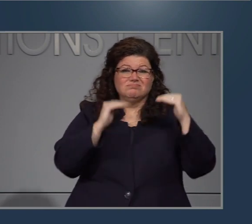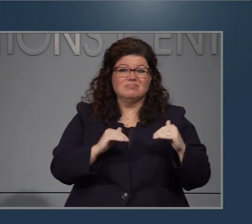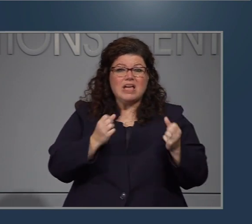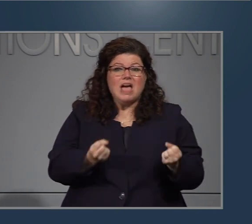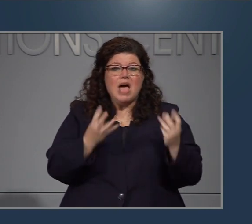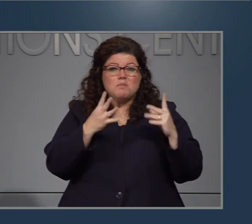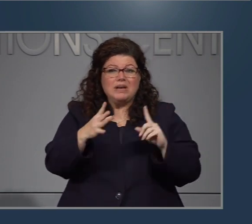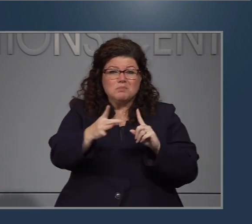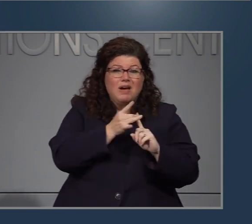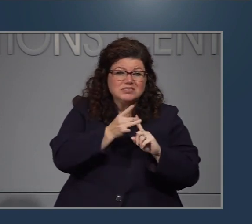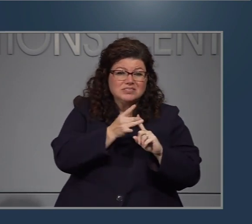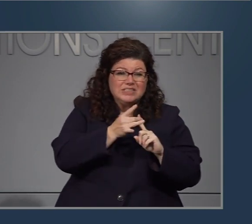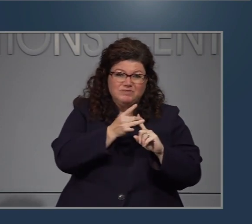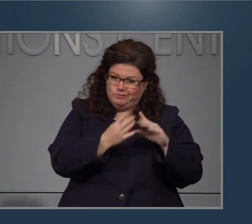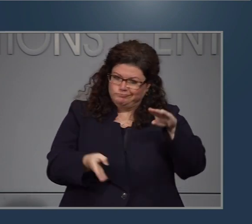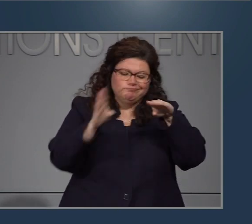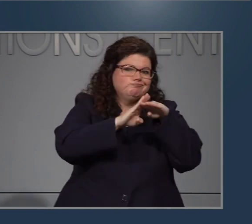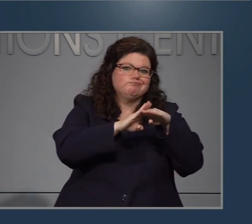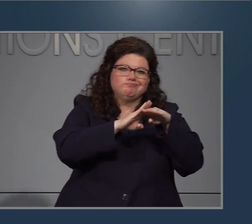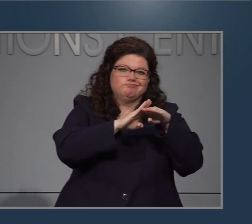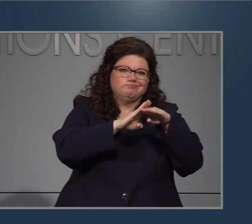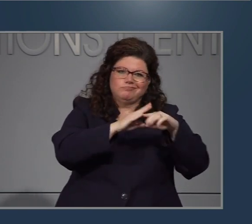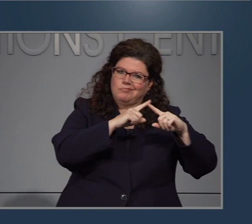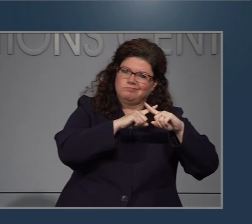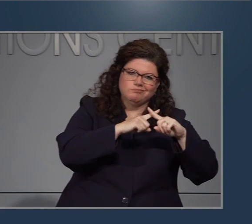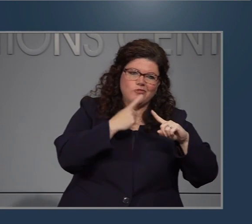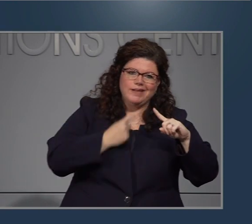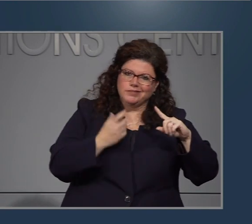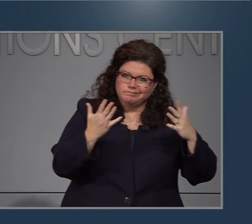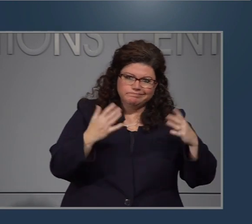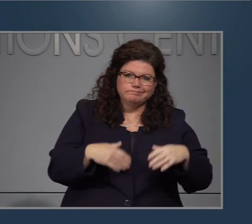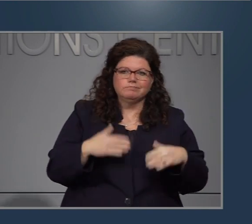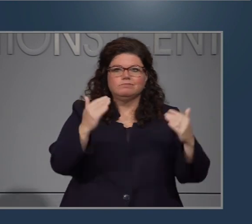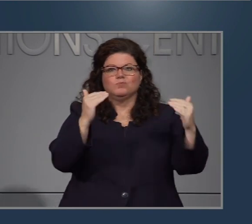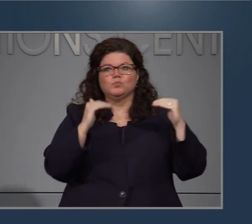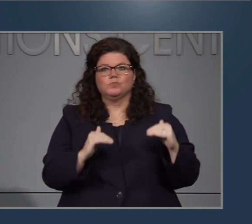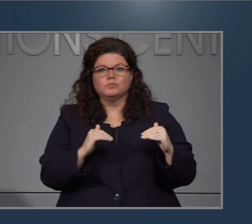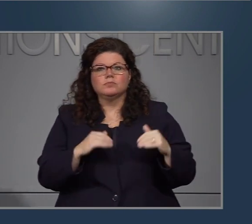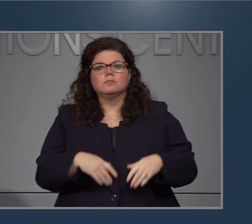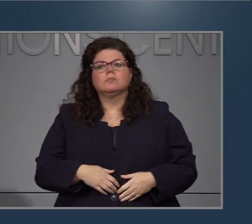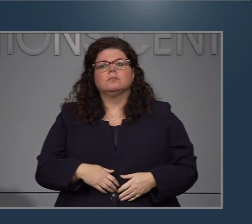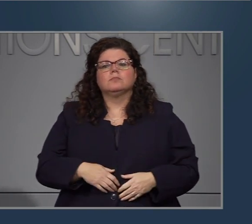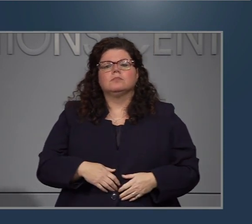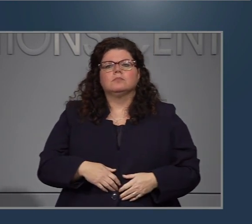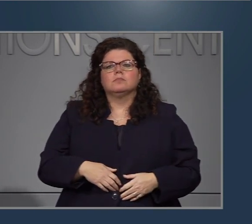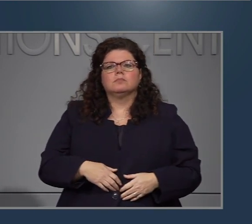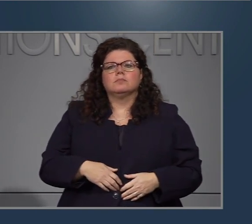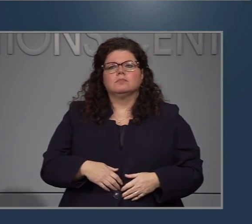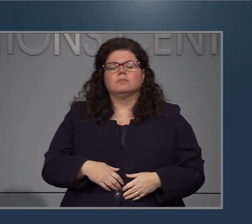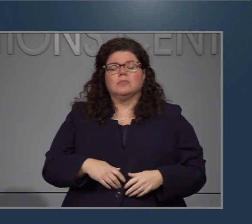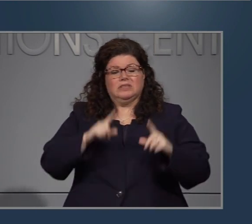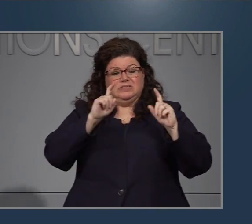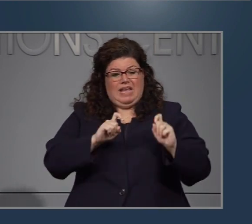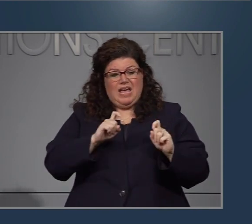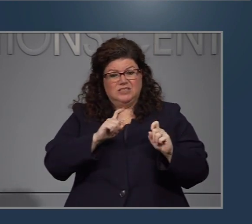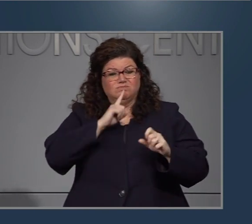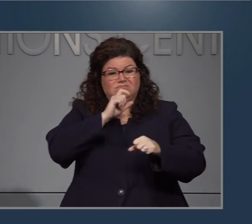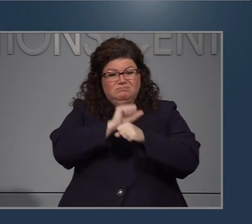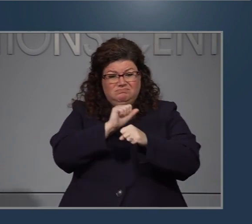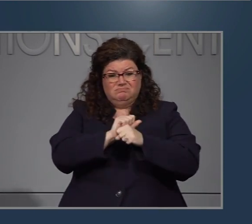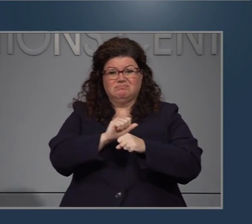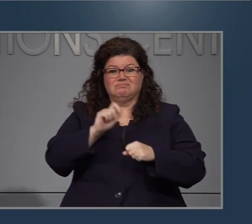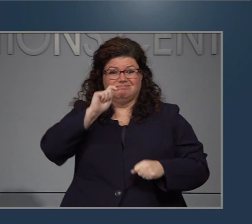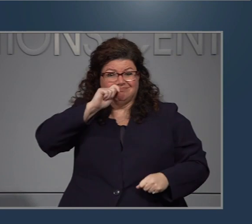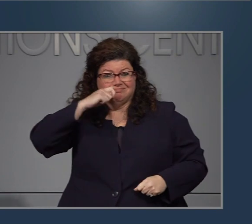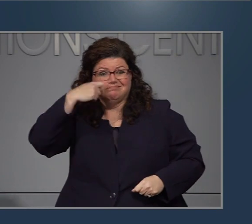por laboratorio está empezando a nivelarse, pero sigue subiendo, le damos rojo. La trayectoria